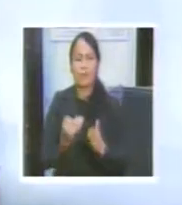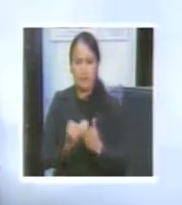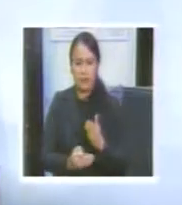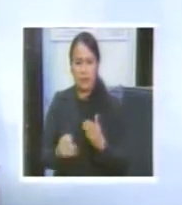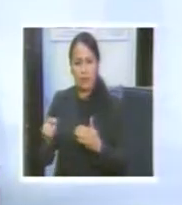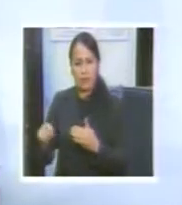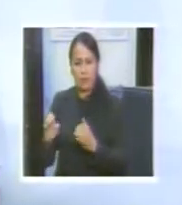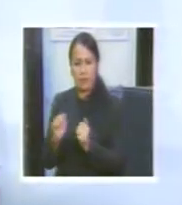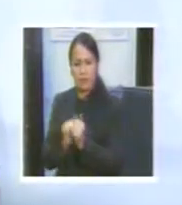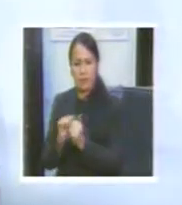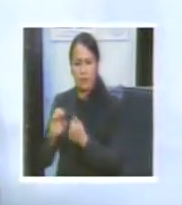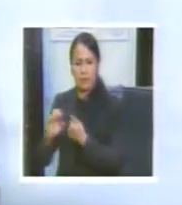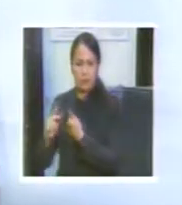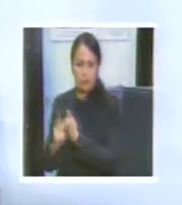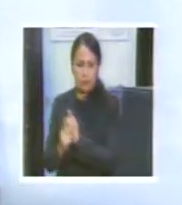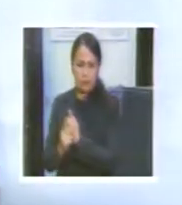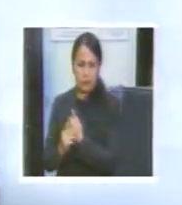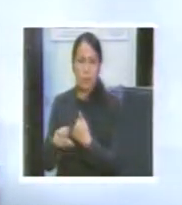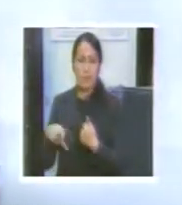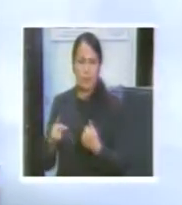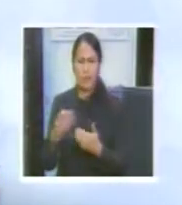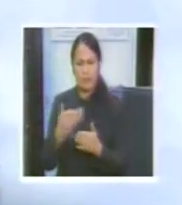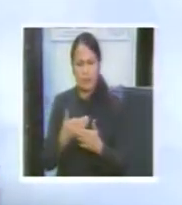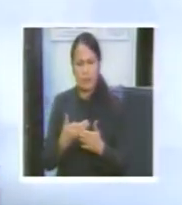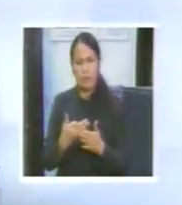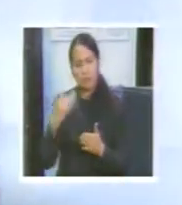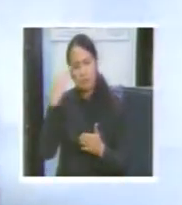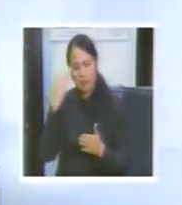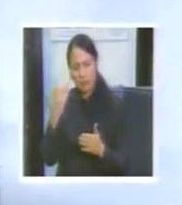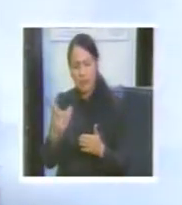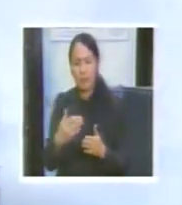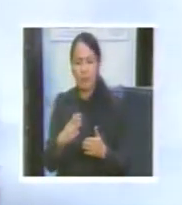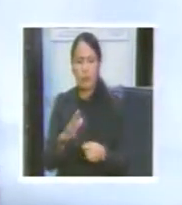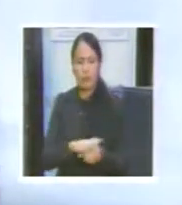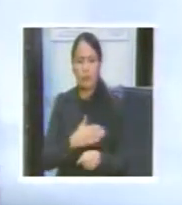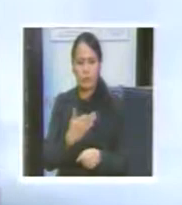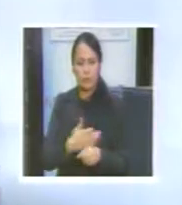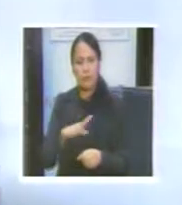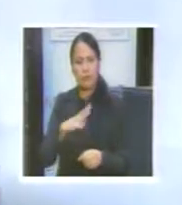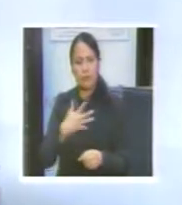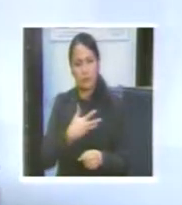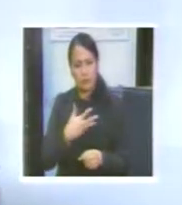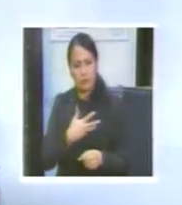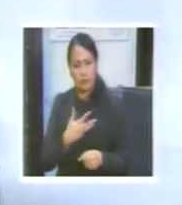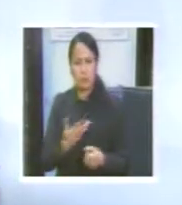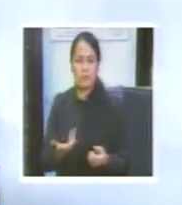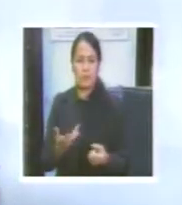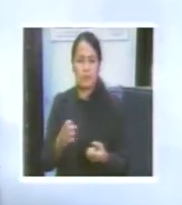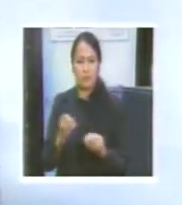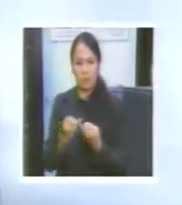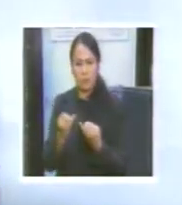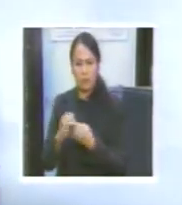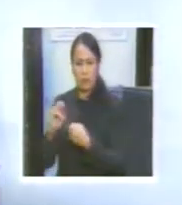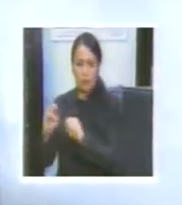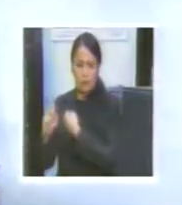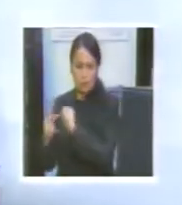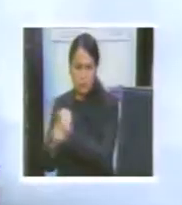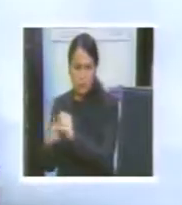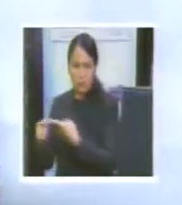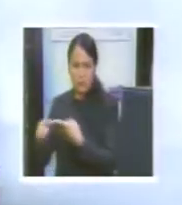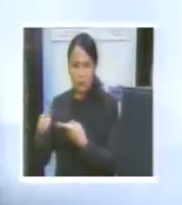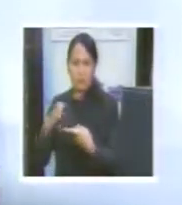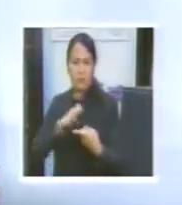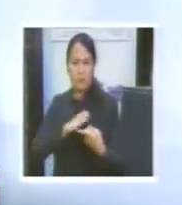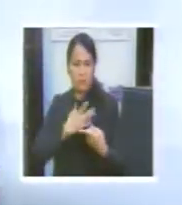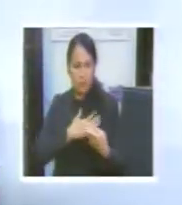sus dimensiones. Aún hay tiempo para aprovecharlo y en Europa, otros países, como ya se ha mencionado, además de